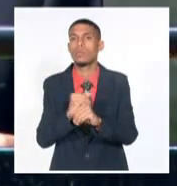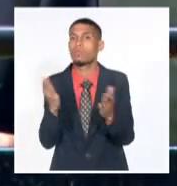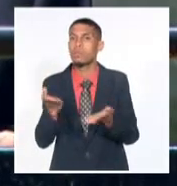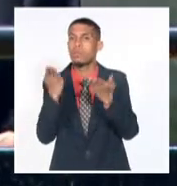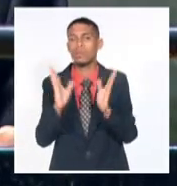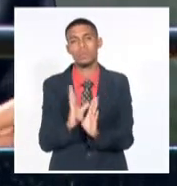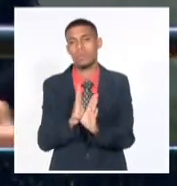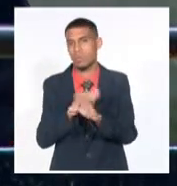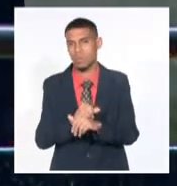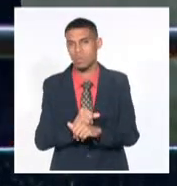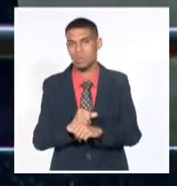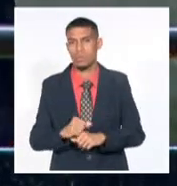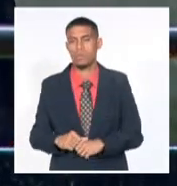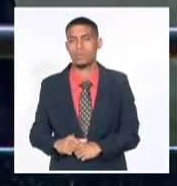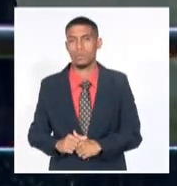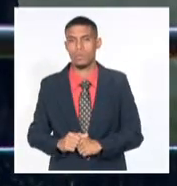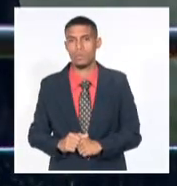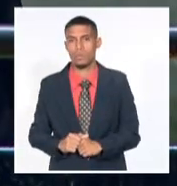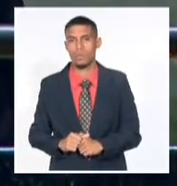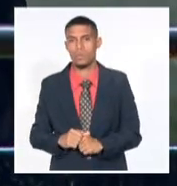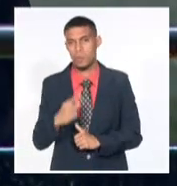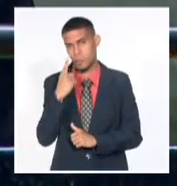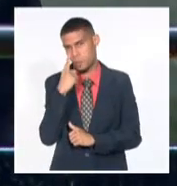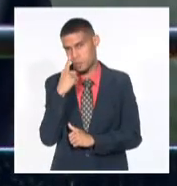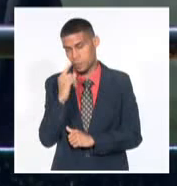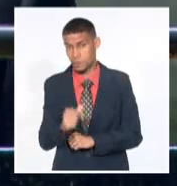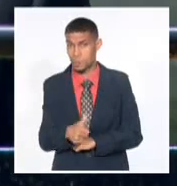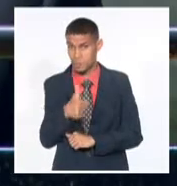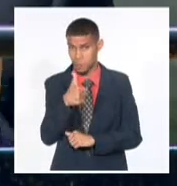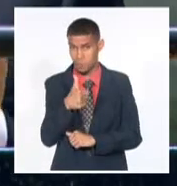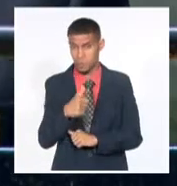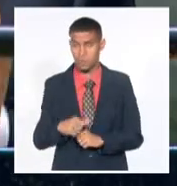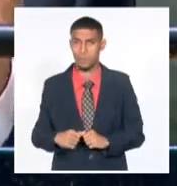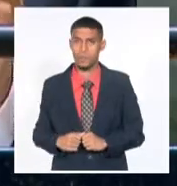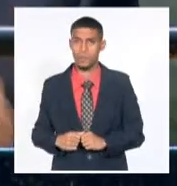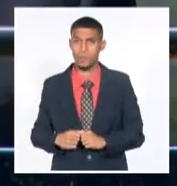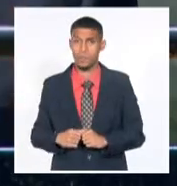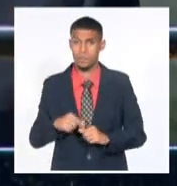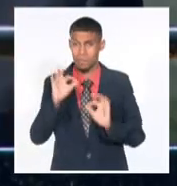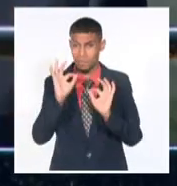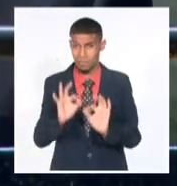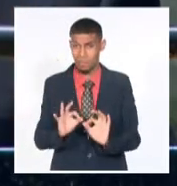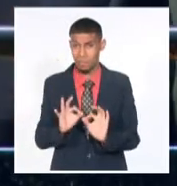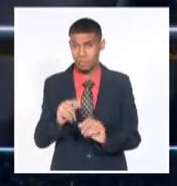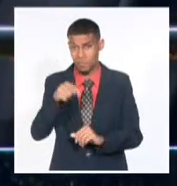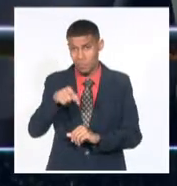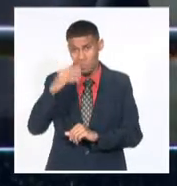preconizan. Señor presidente, el actual gobierno